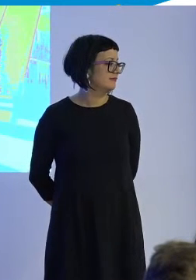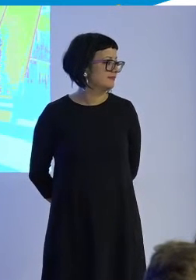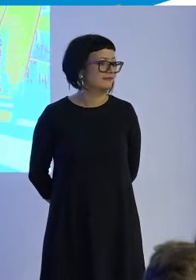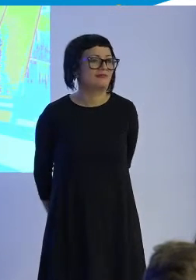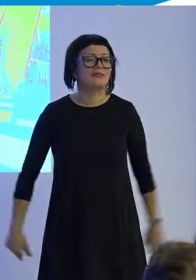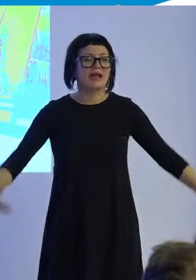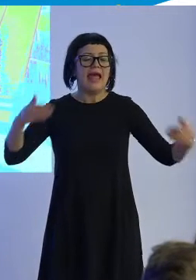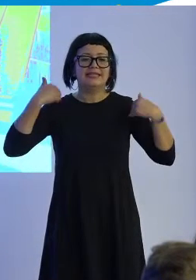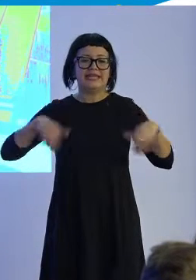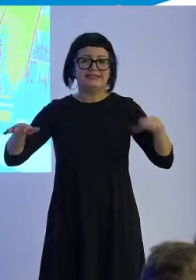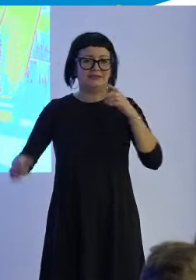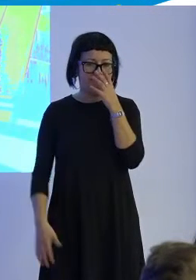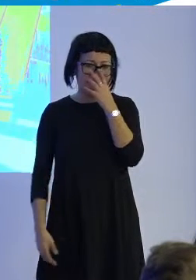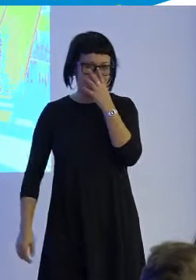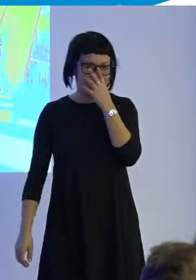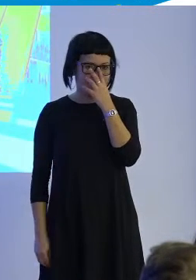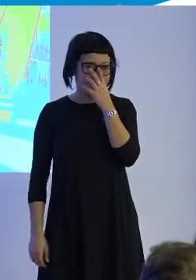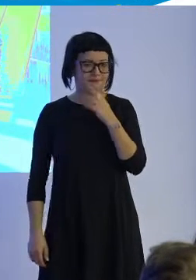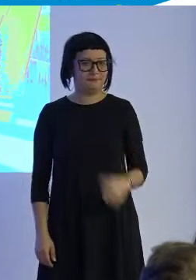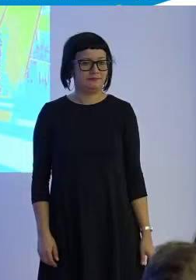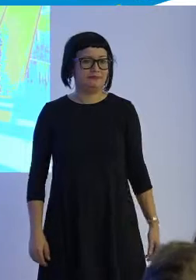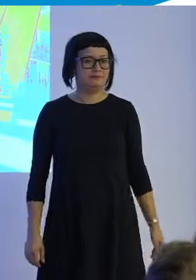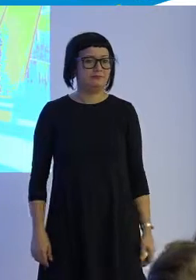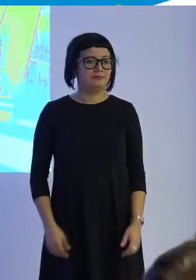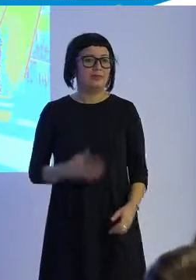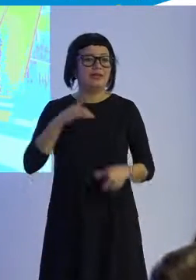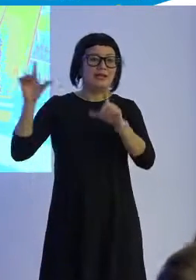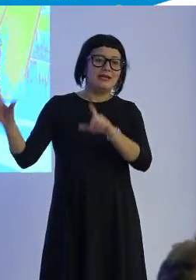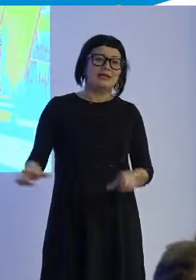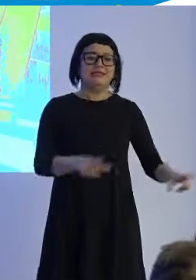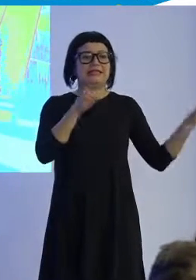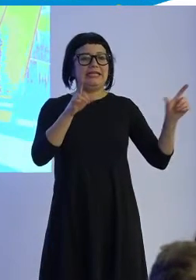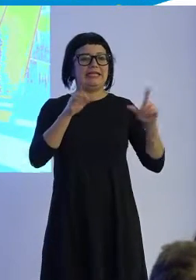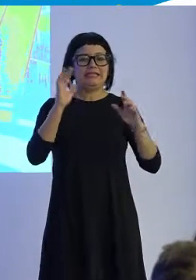Ahí bueno, ya está. Ahí estamos. Pasamos a la siguiente.